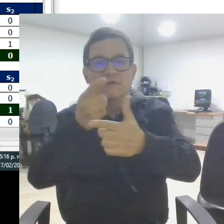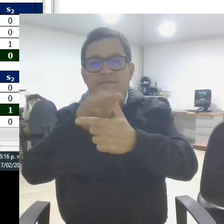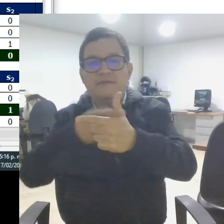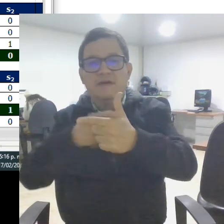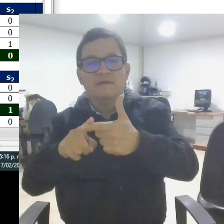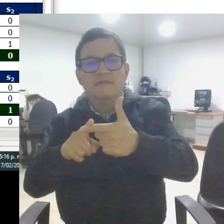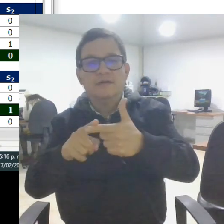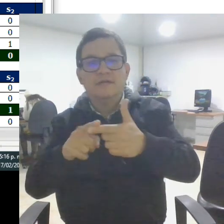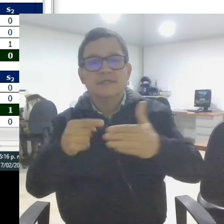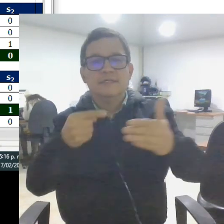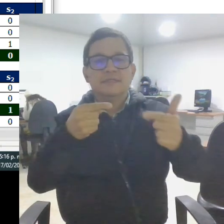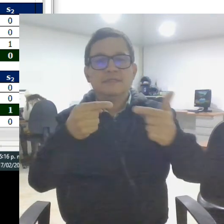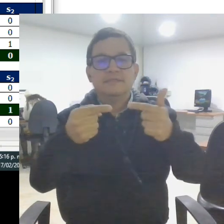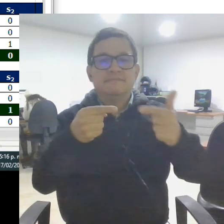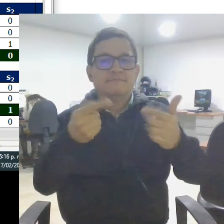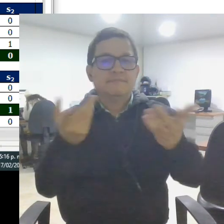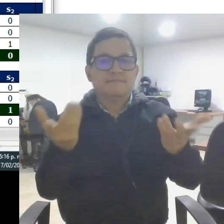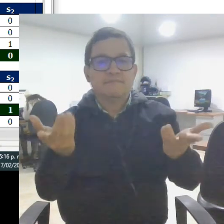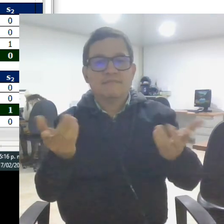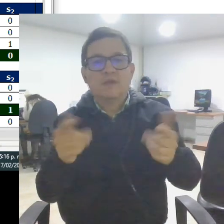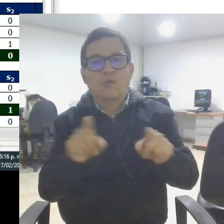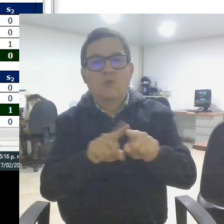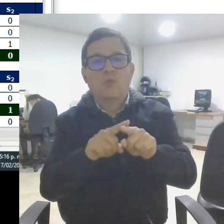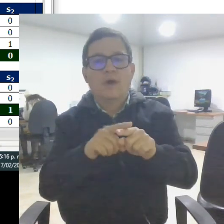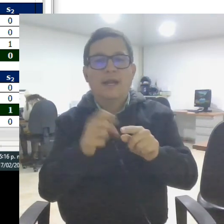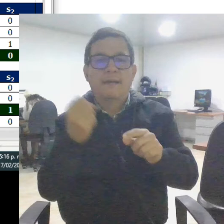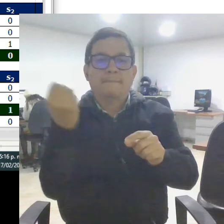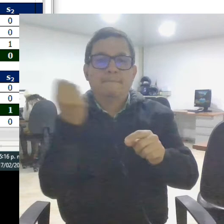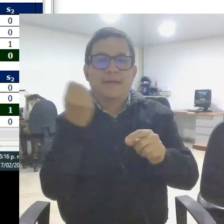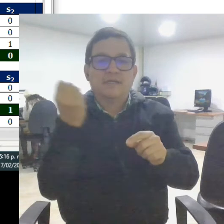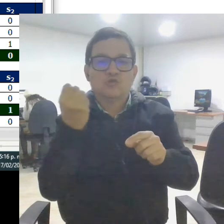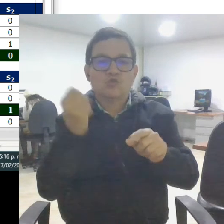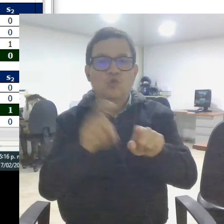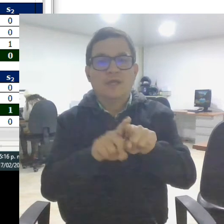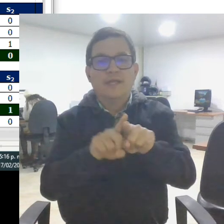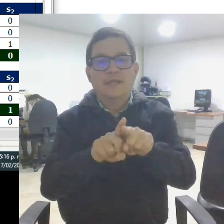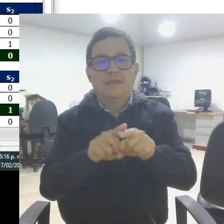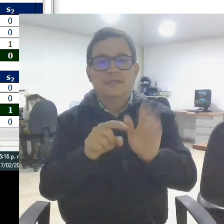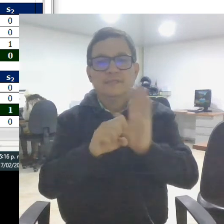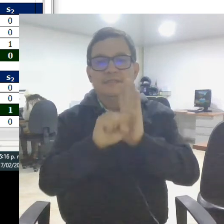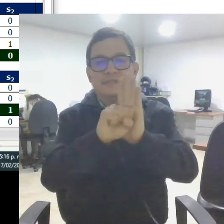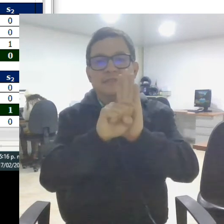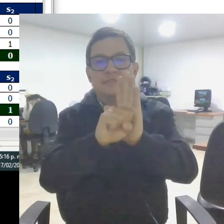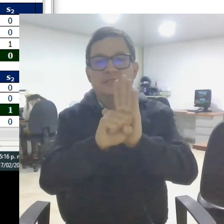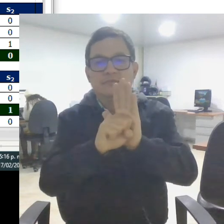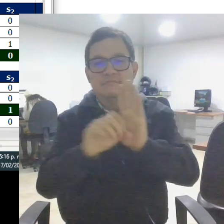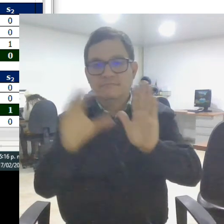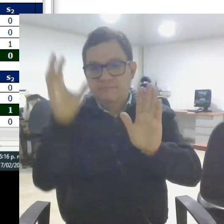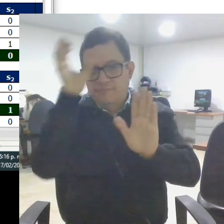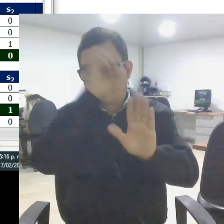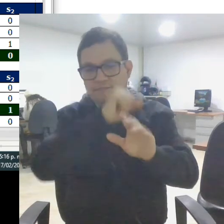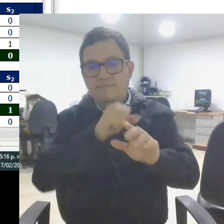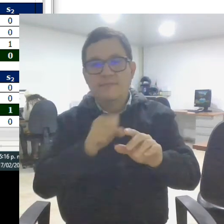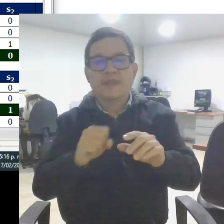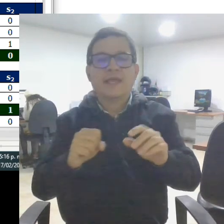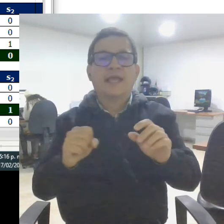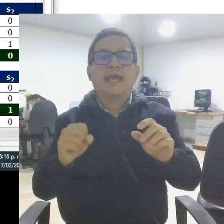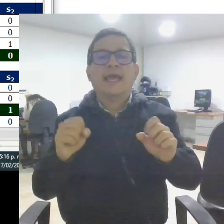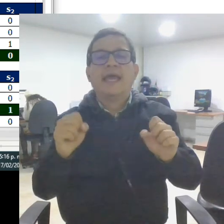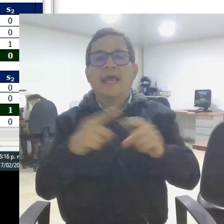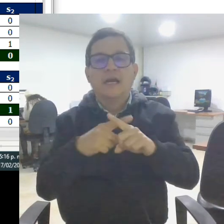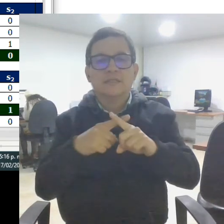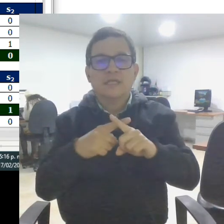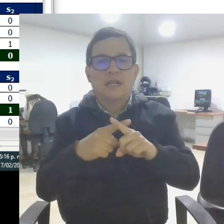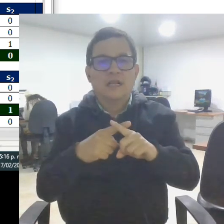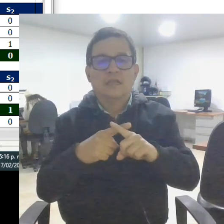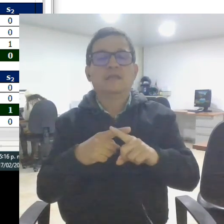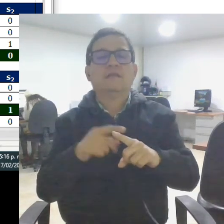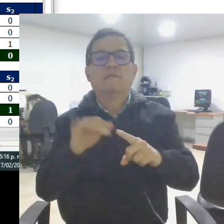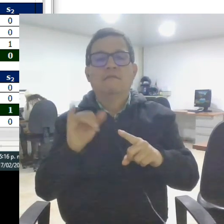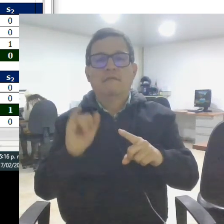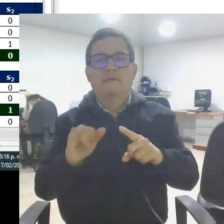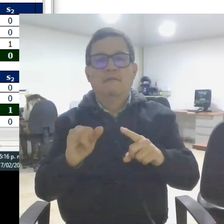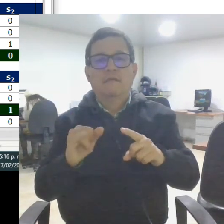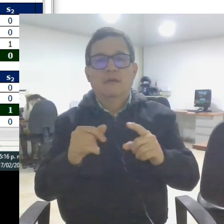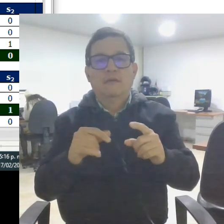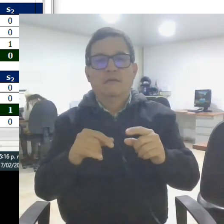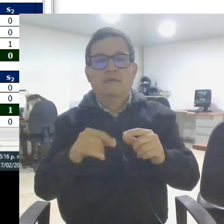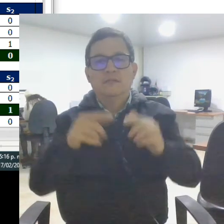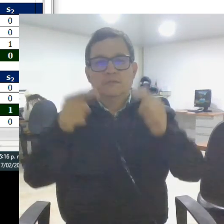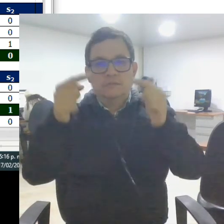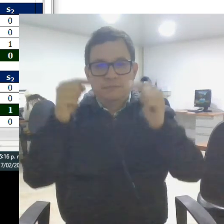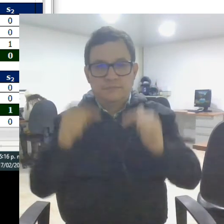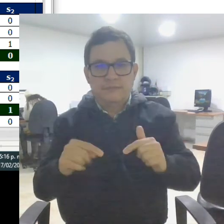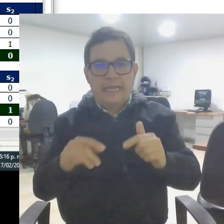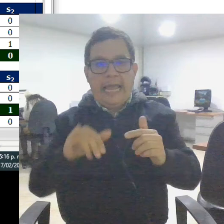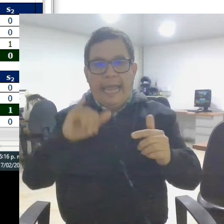el símbolo pesos de tal manera que para el sistema en Excel no vaya a correr hacia abajo, sino